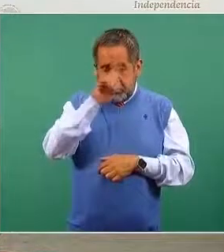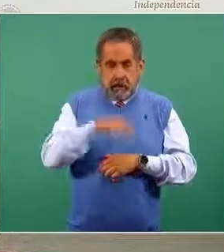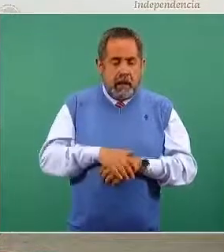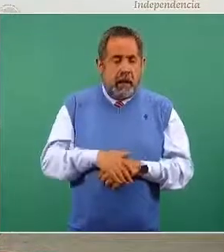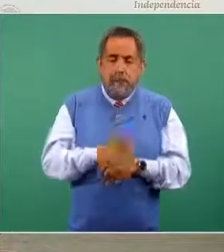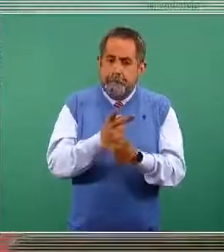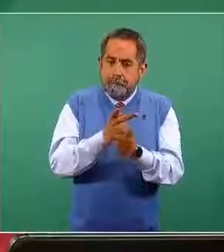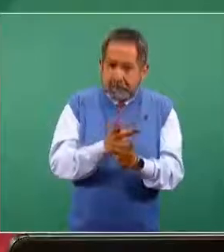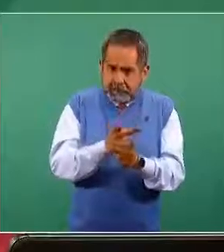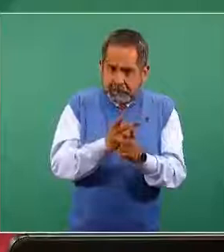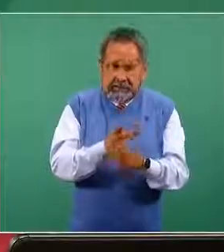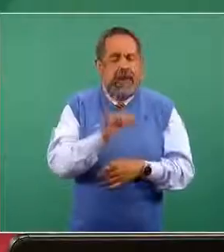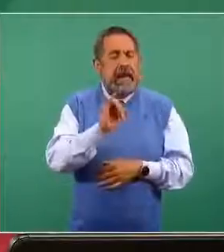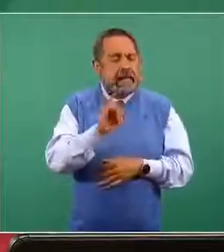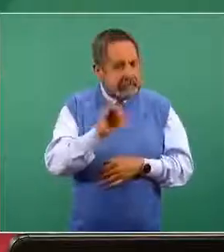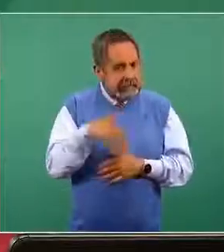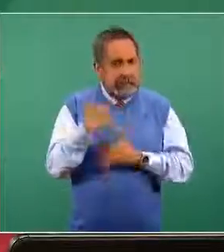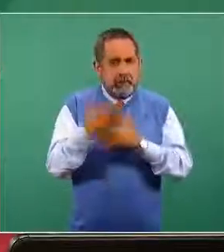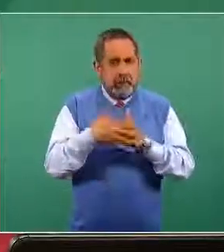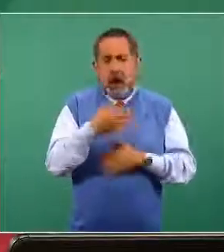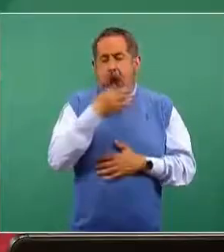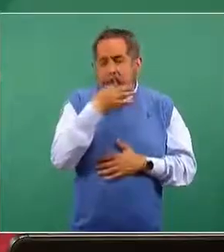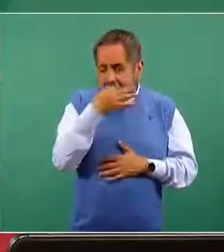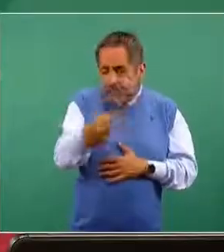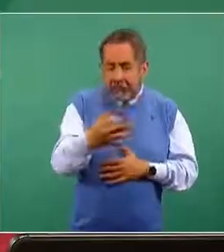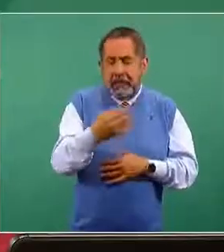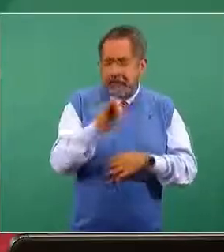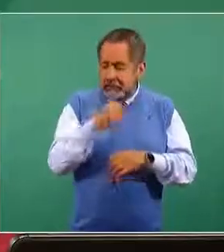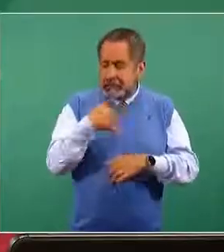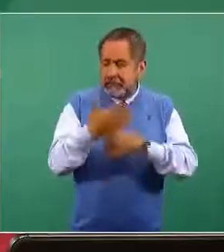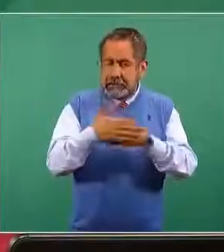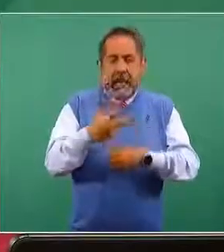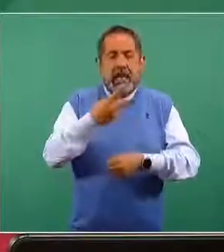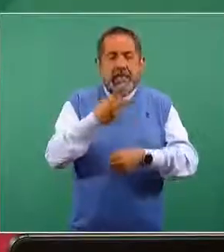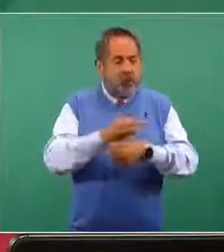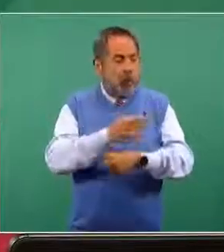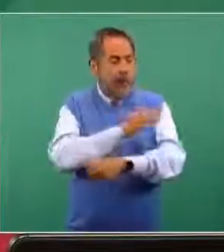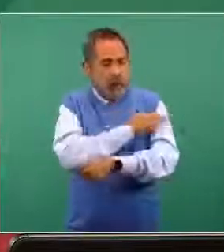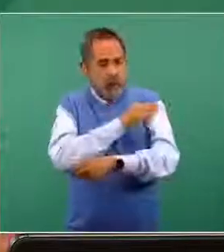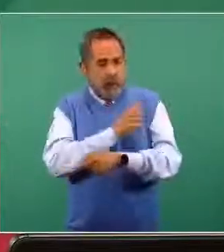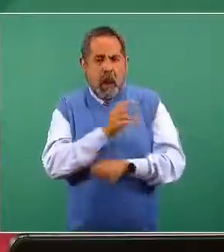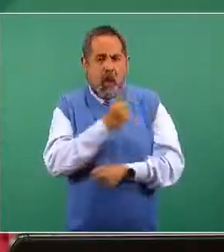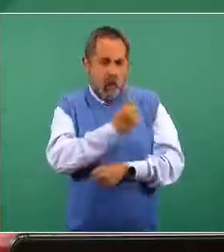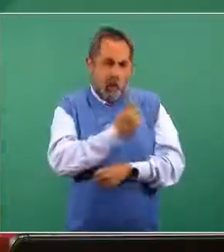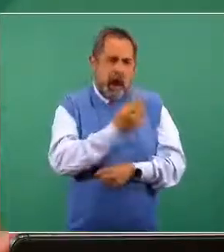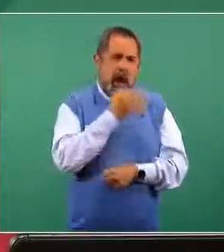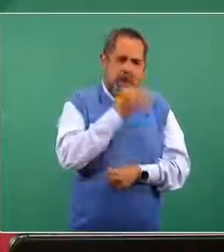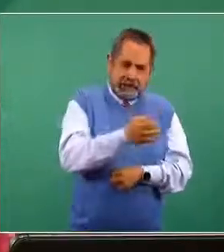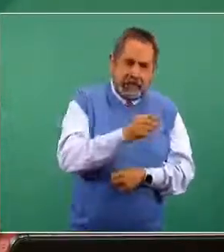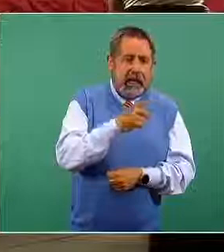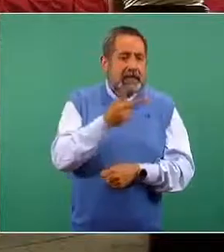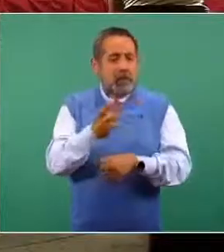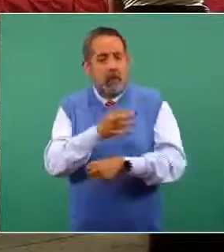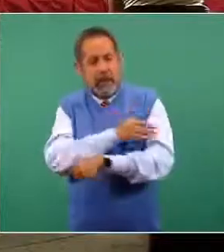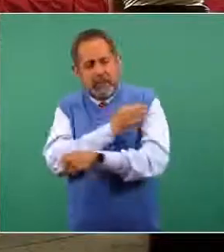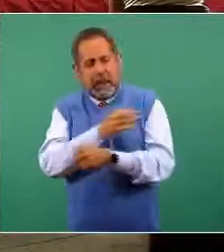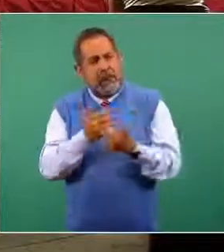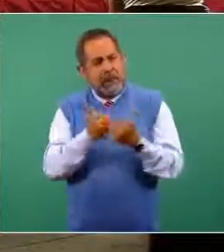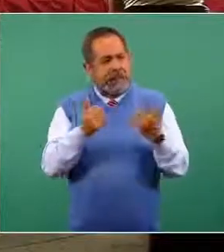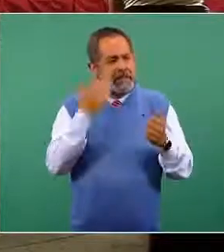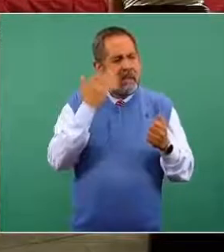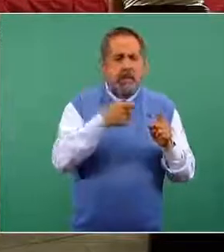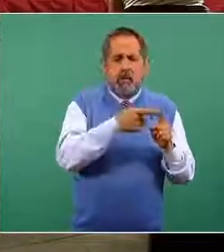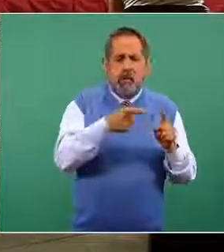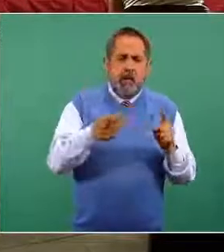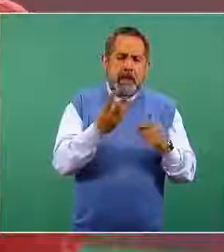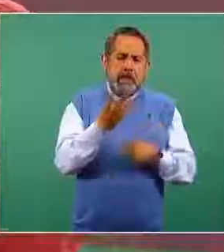tener paciencia, esperar el turno. También para la segunda dosis, como hemos dicho, la primera y la segunda dosis están separadas